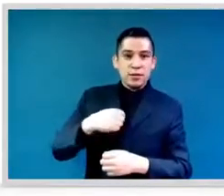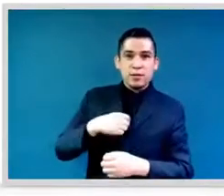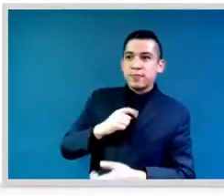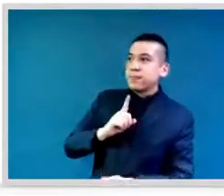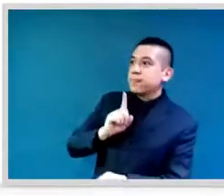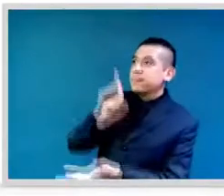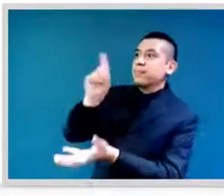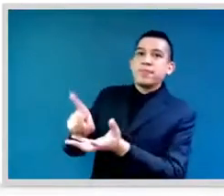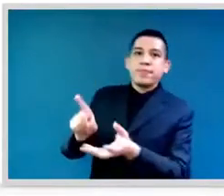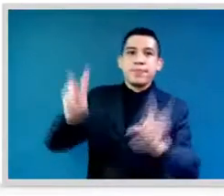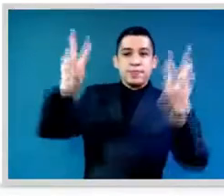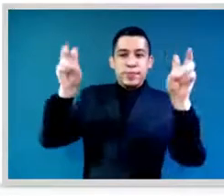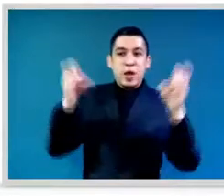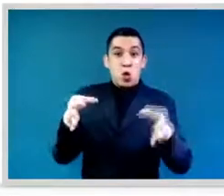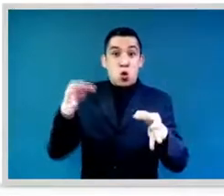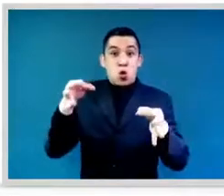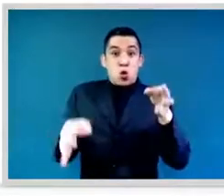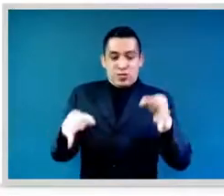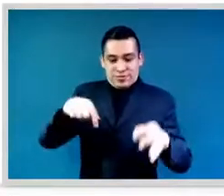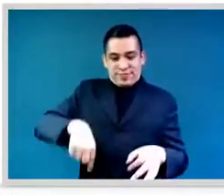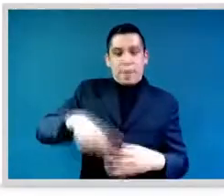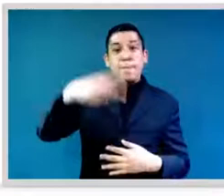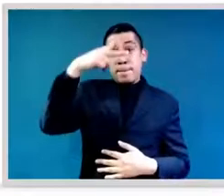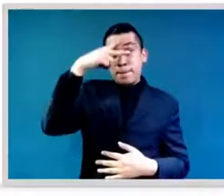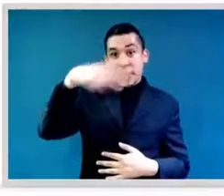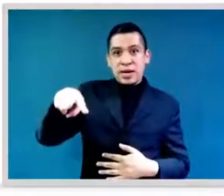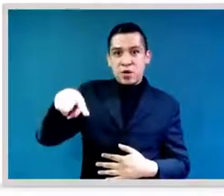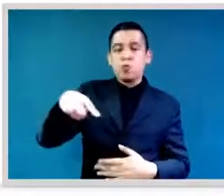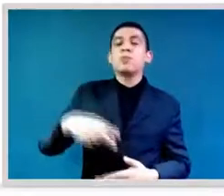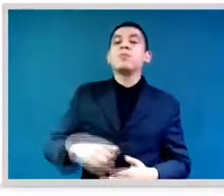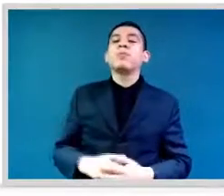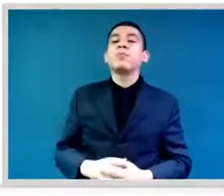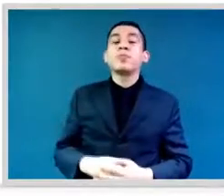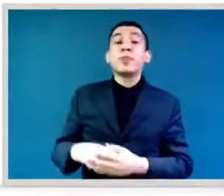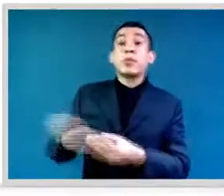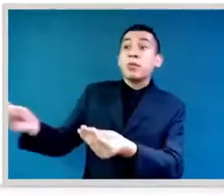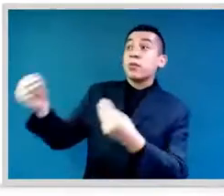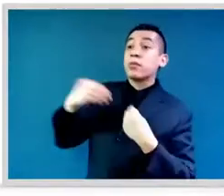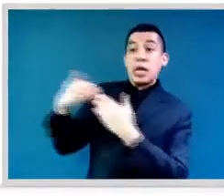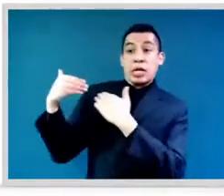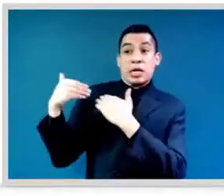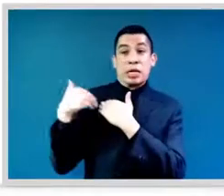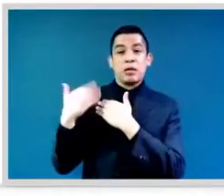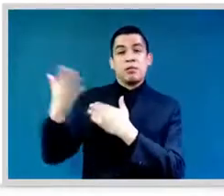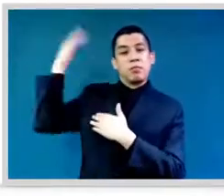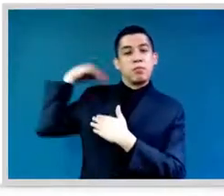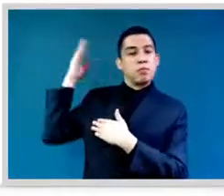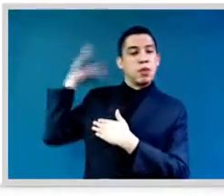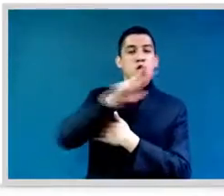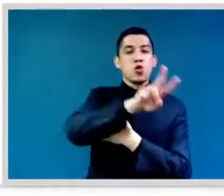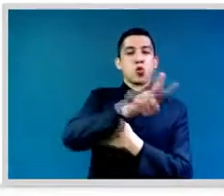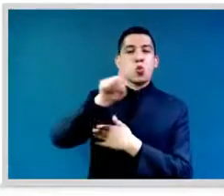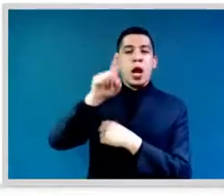de la Nación, de mi país, en la que estuve cerca de 21 años, como la única mujer